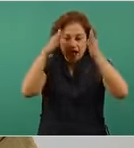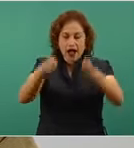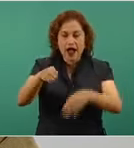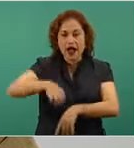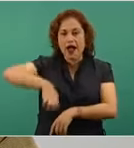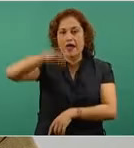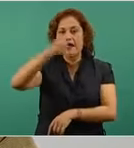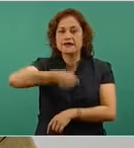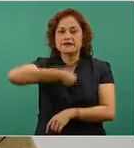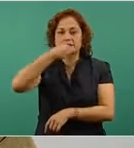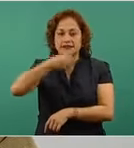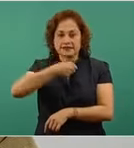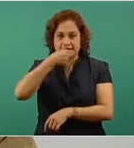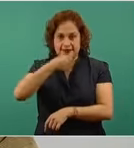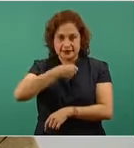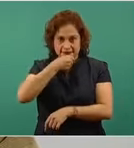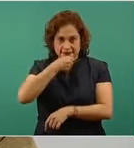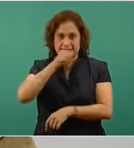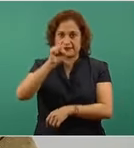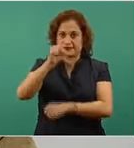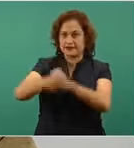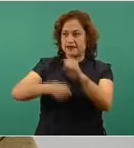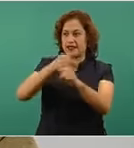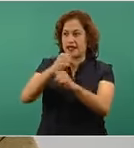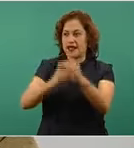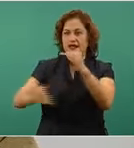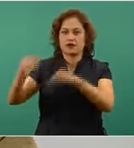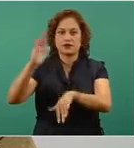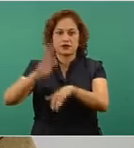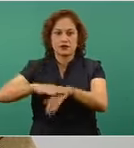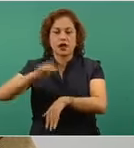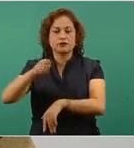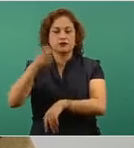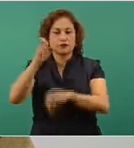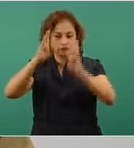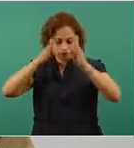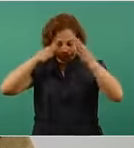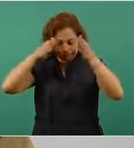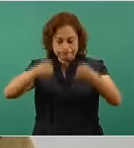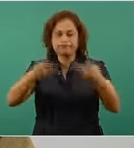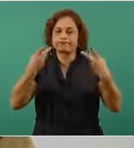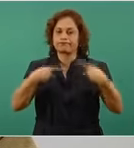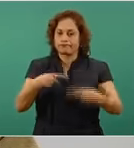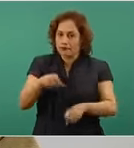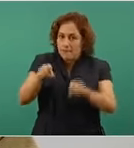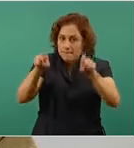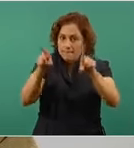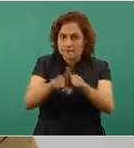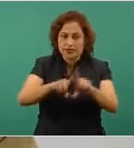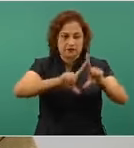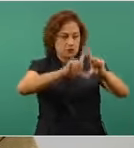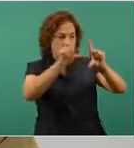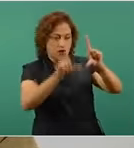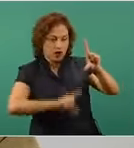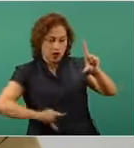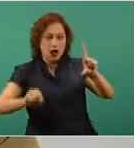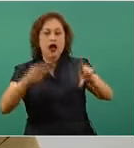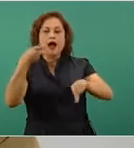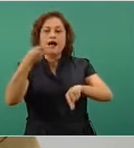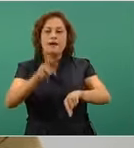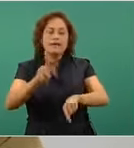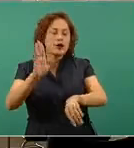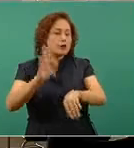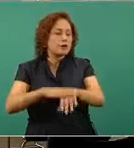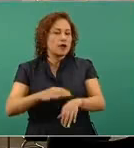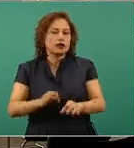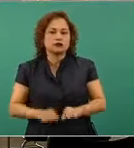más, ¿no? Estamos hablando, y la cobertura va a ser para cubrir 60 años y más de toda la República. Nada más estamos ahorita priorizando con